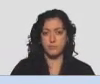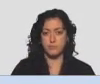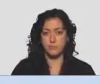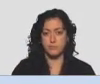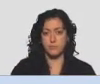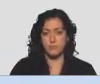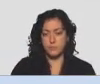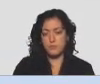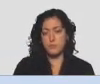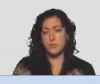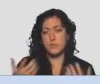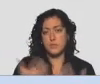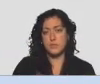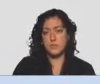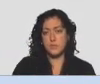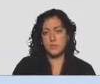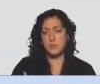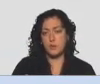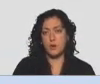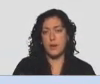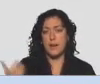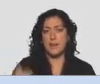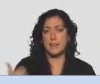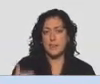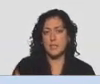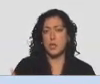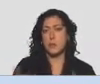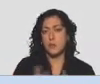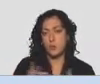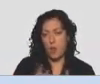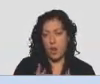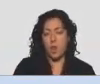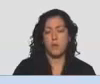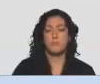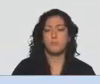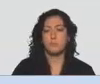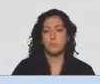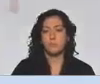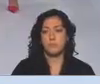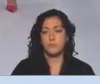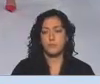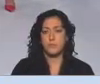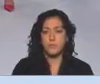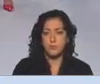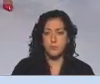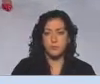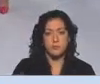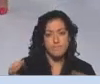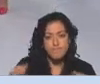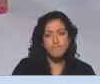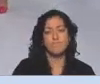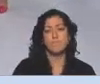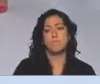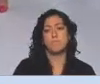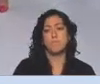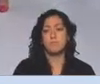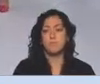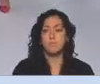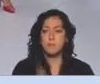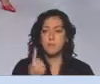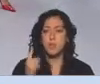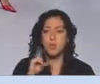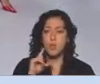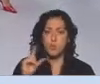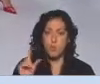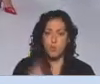es digitalizar el sistema de salud argentino. Bueno, seguimos avanzando en más datos concretos de lo que se viene a partir del 1 de julio. A